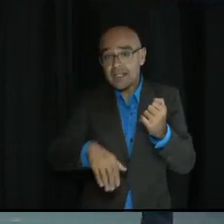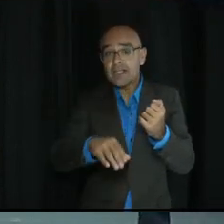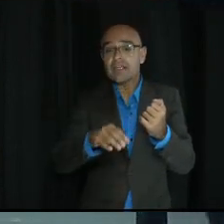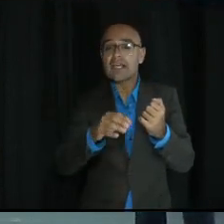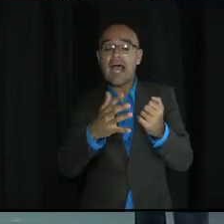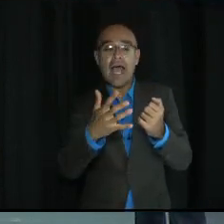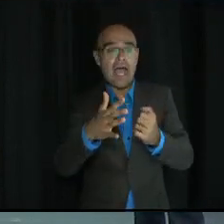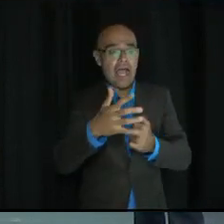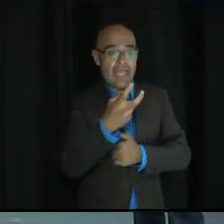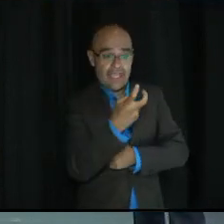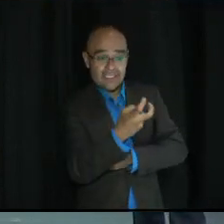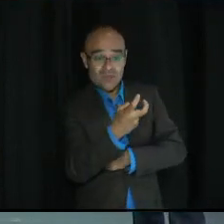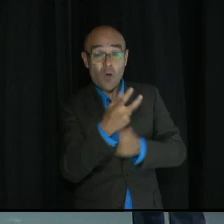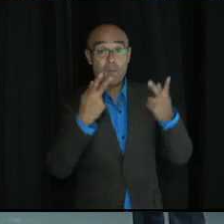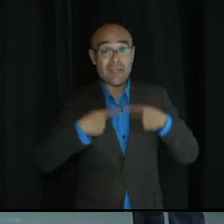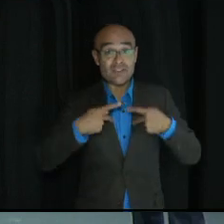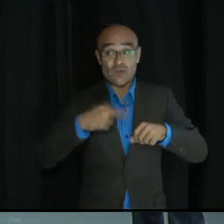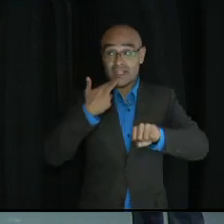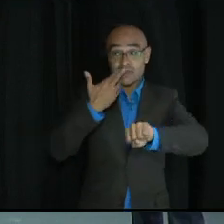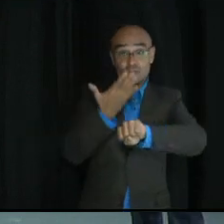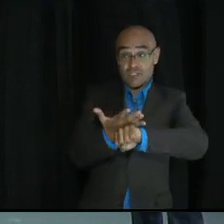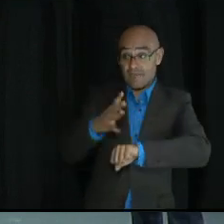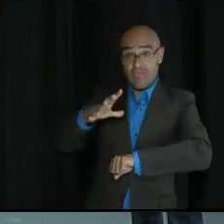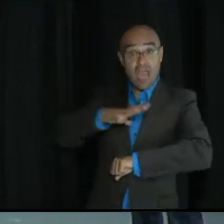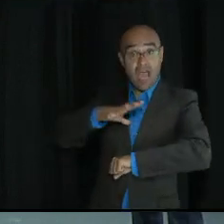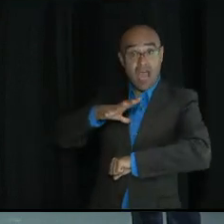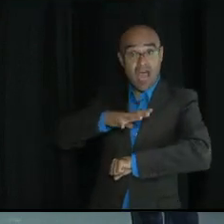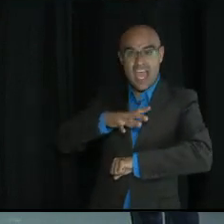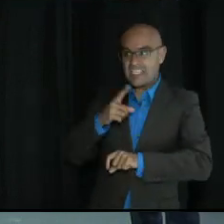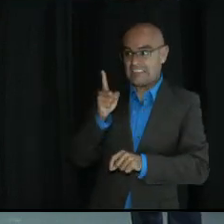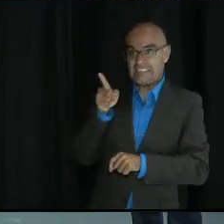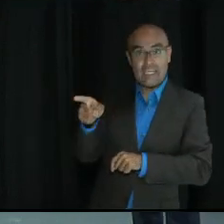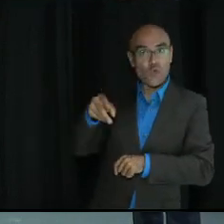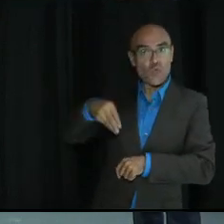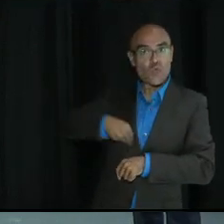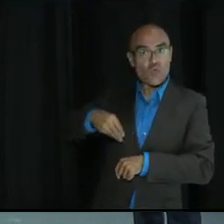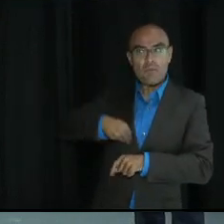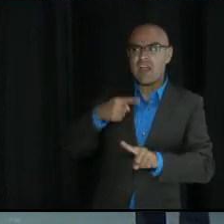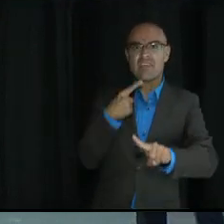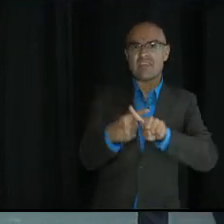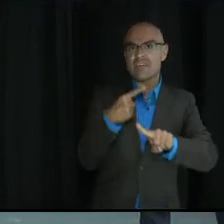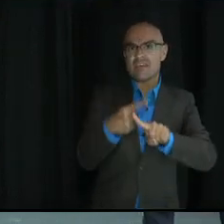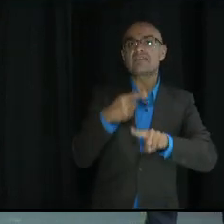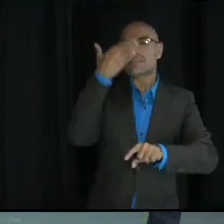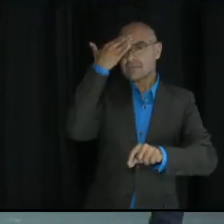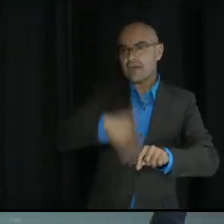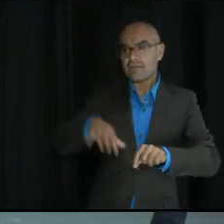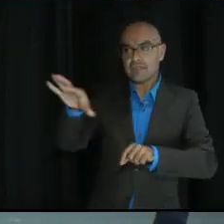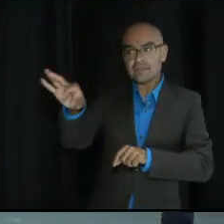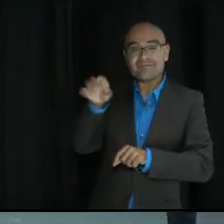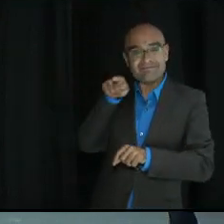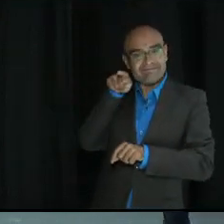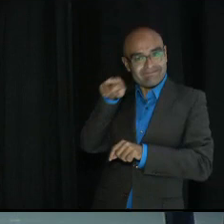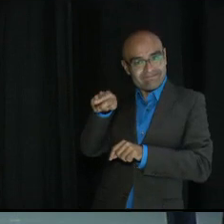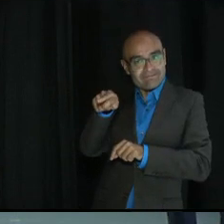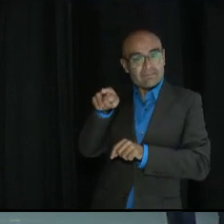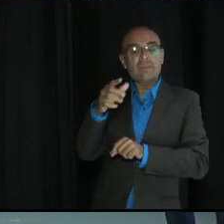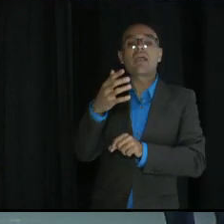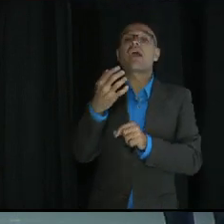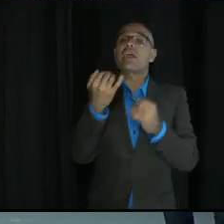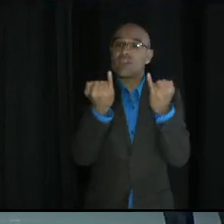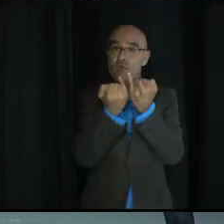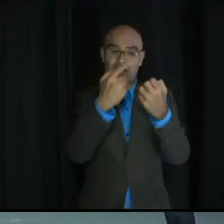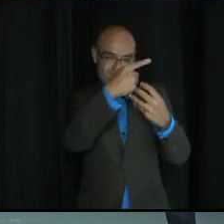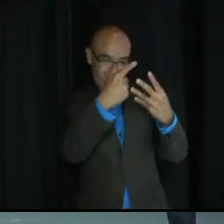si existe alguna persona responsable o hay un señalamiento de un probable responsable para que en base a esta información